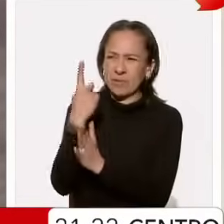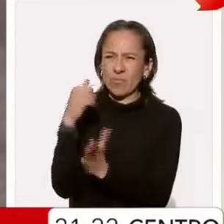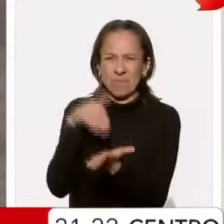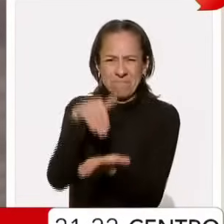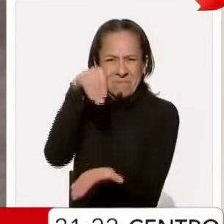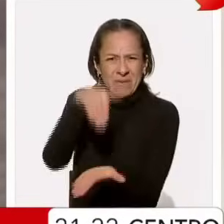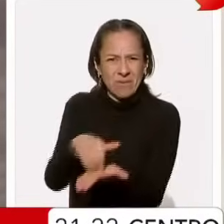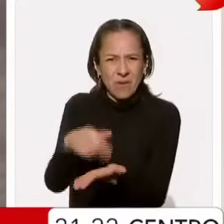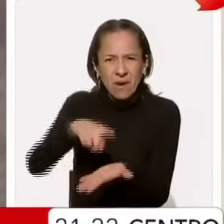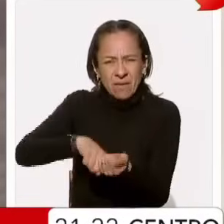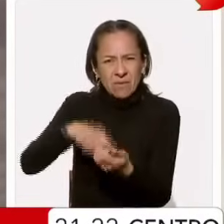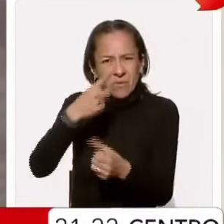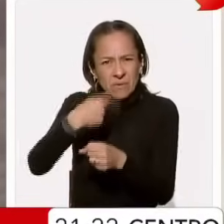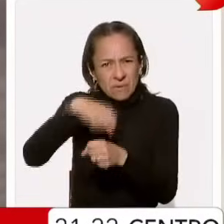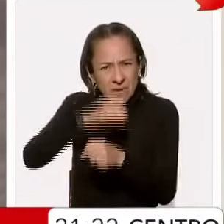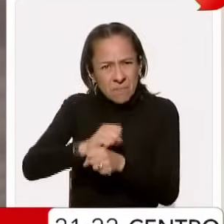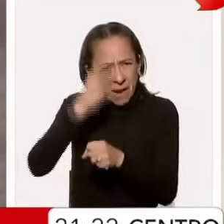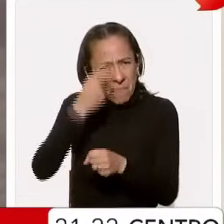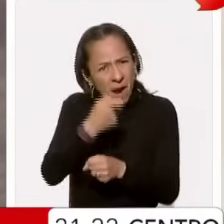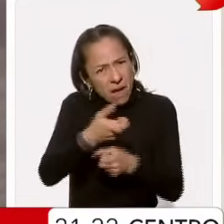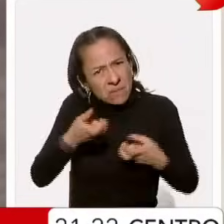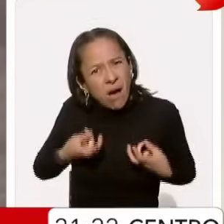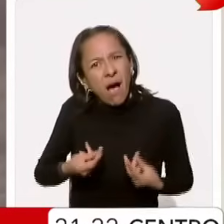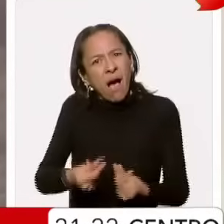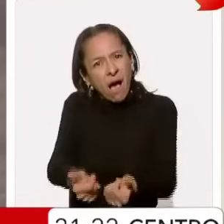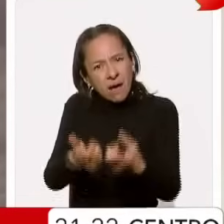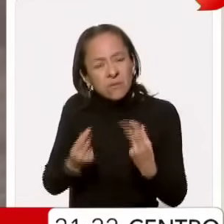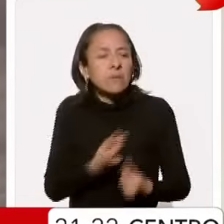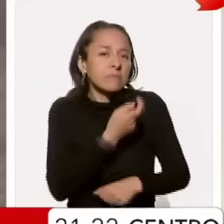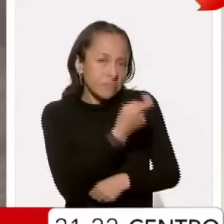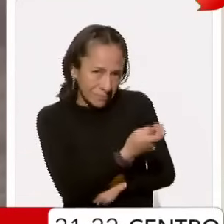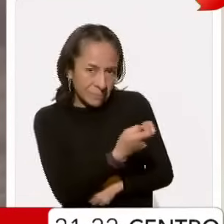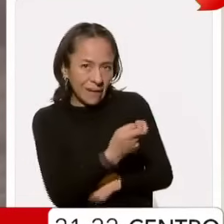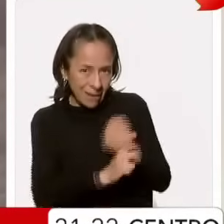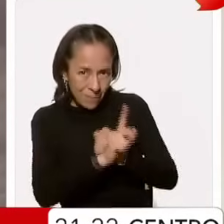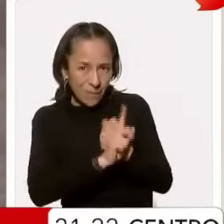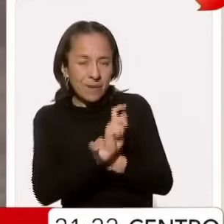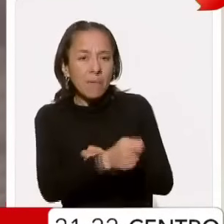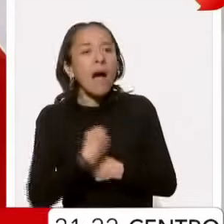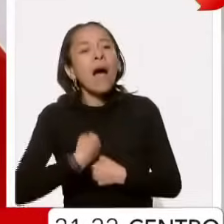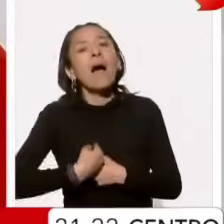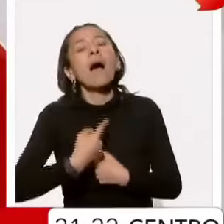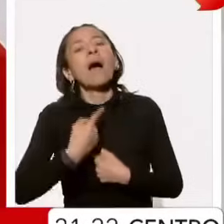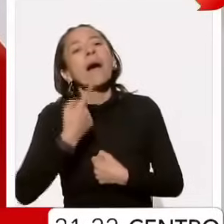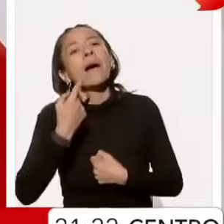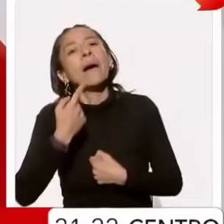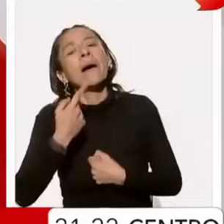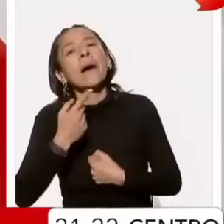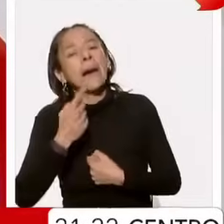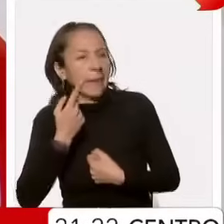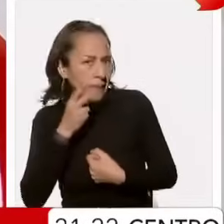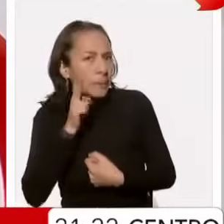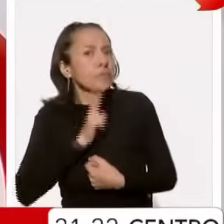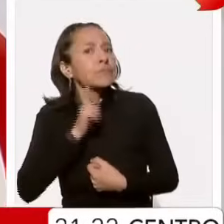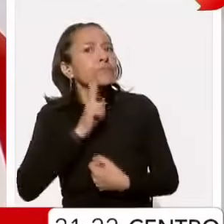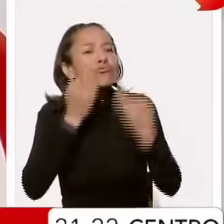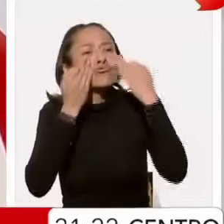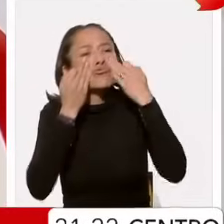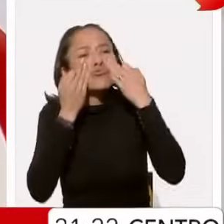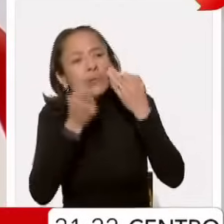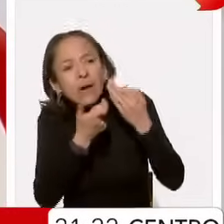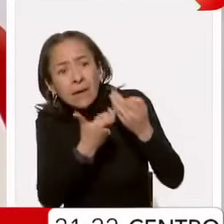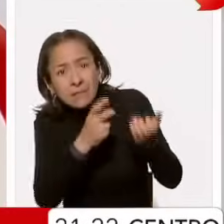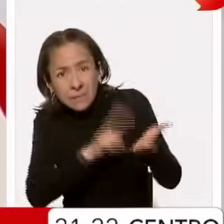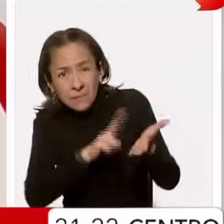gasto de estas campañas de votos. Sí, el problema es cómo les compruebas que ese es el costo en realidad, porque es anonimato, sí